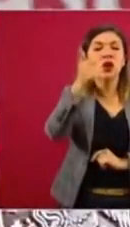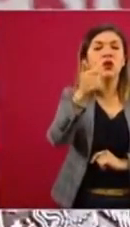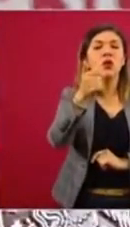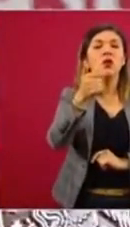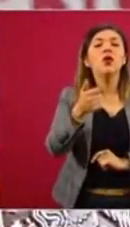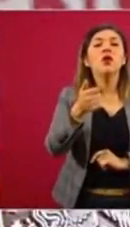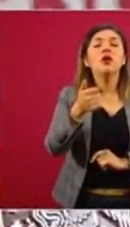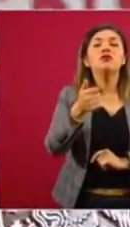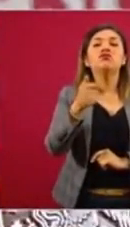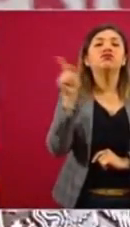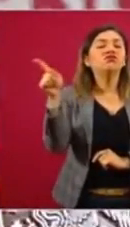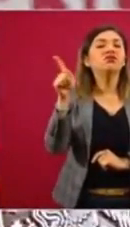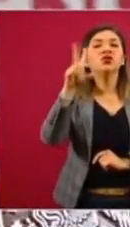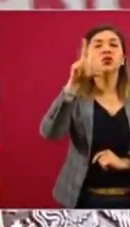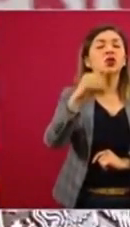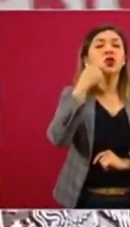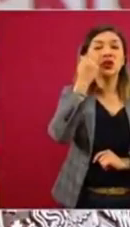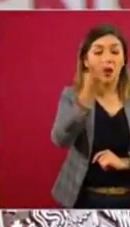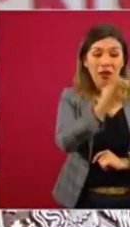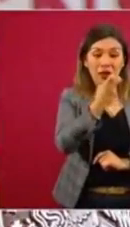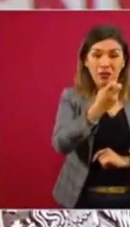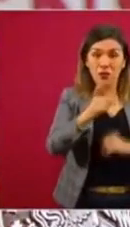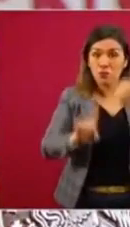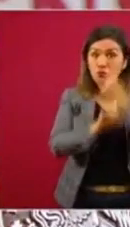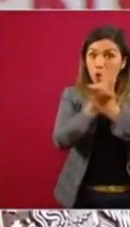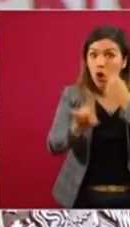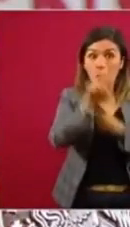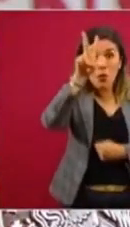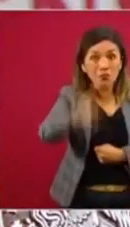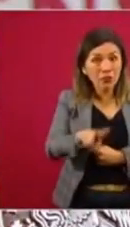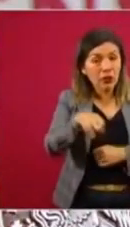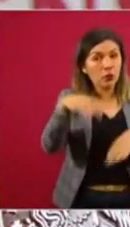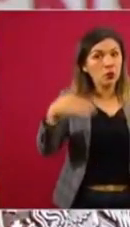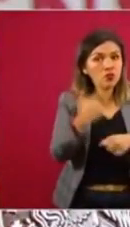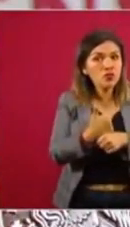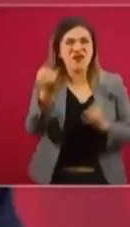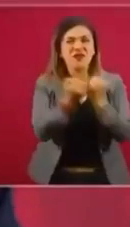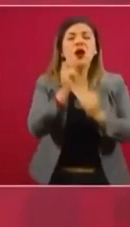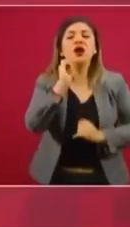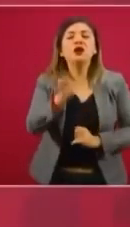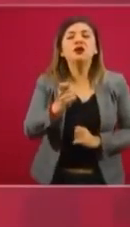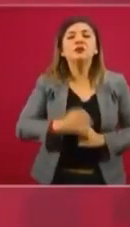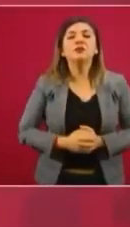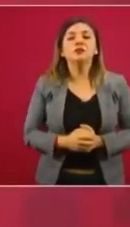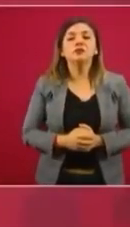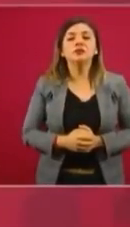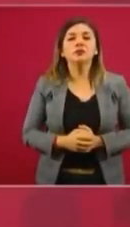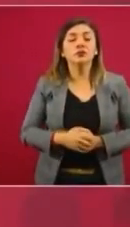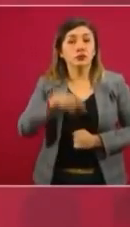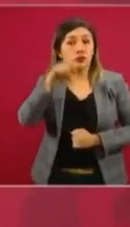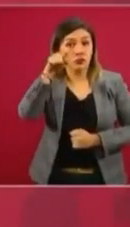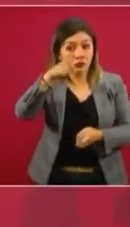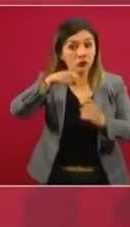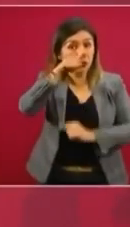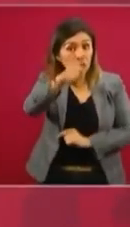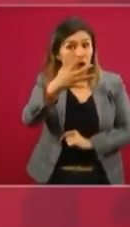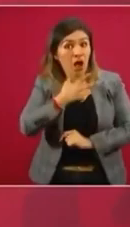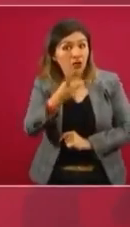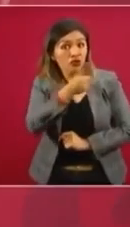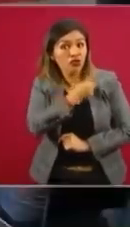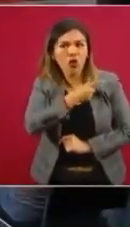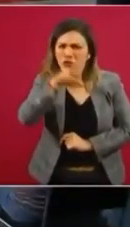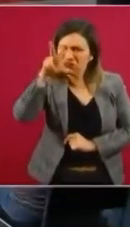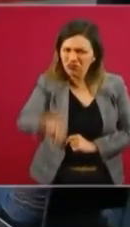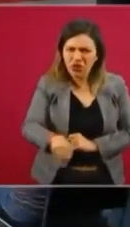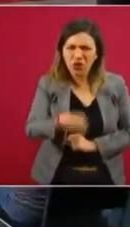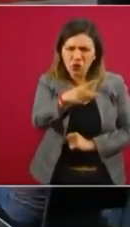este asunto tan delicado con profesionalismo, con responsabilidad. No está solo, no